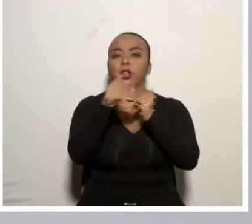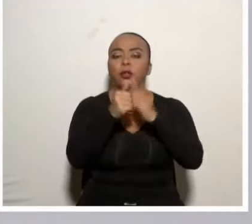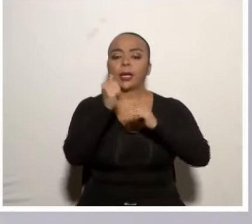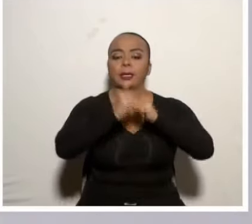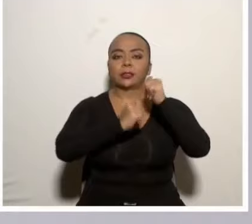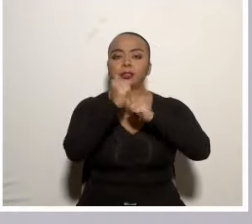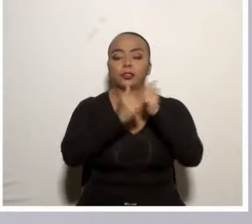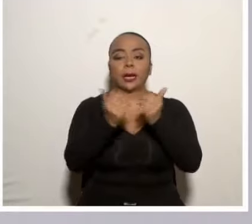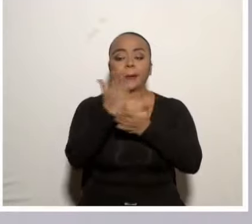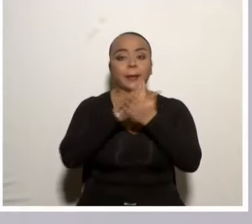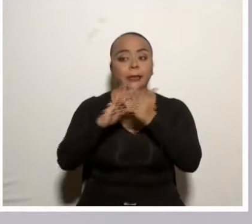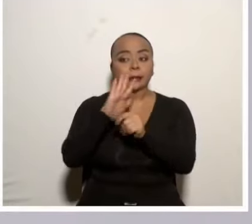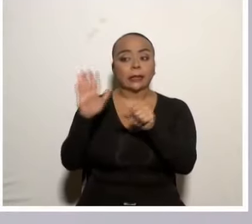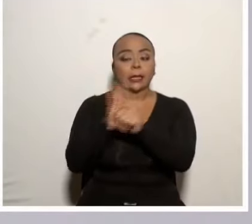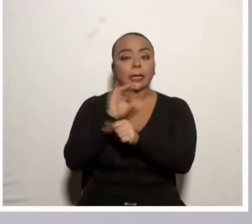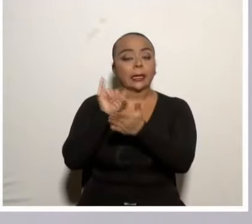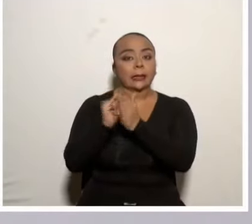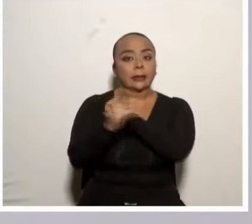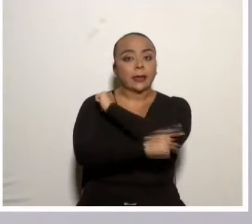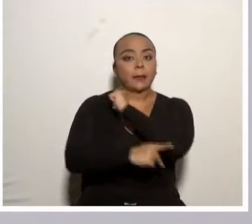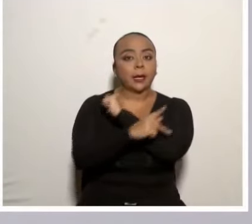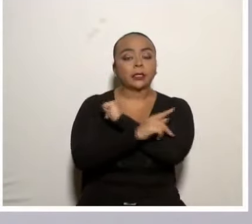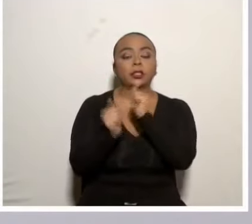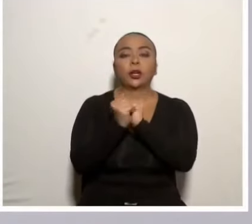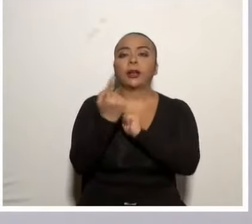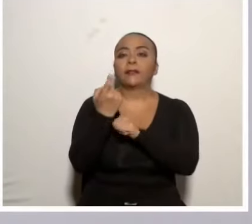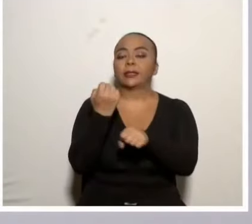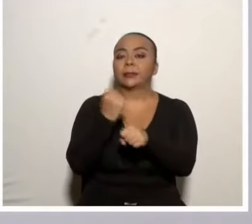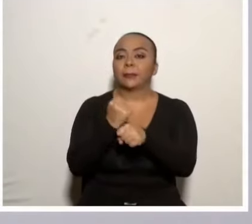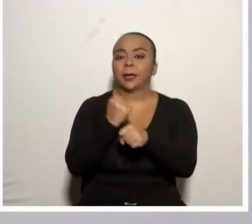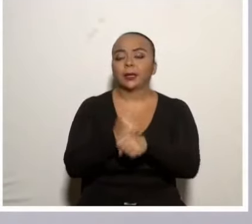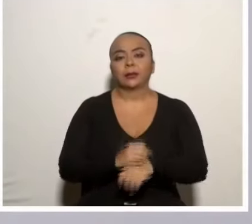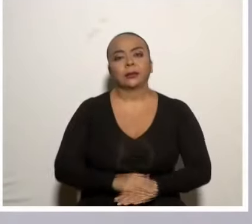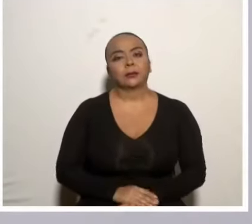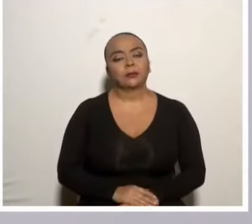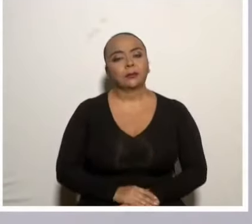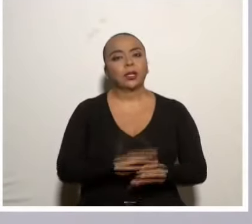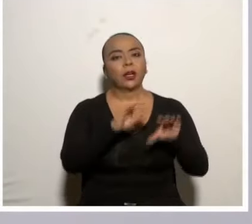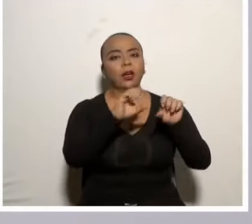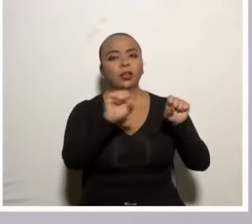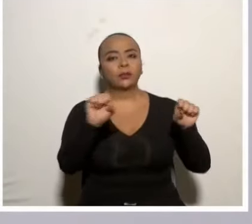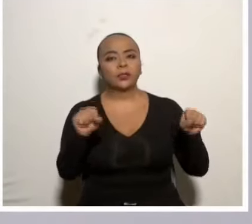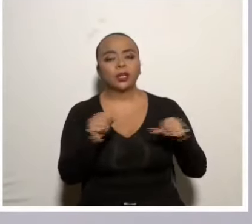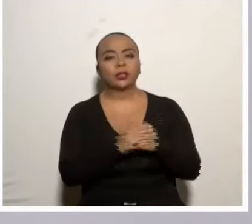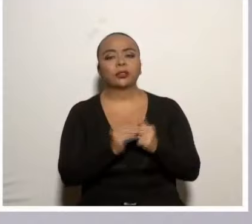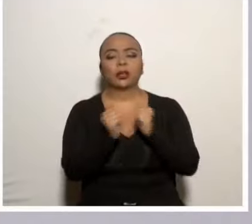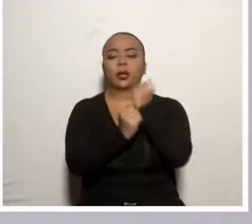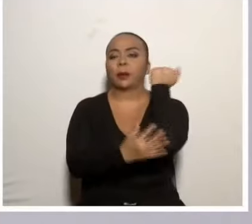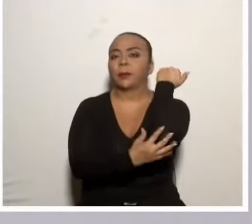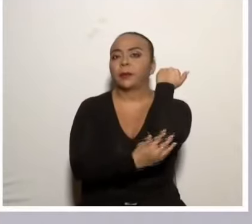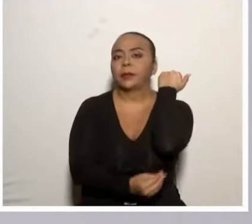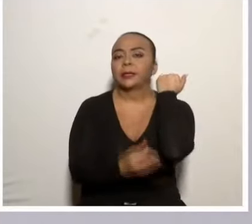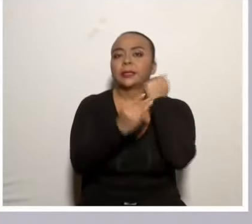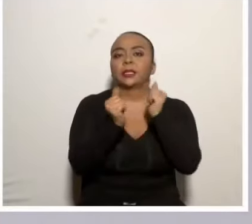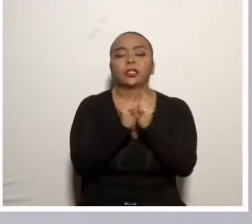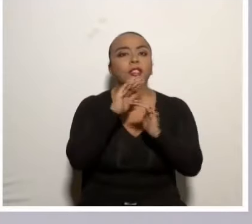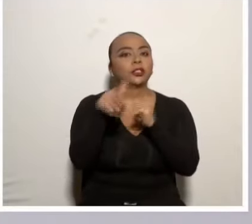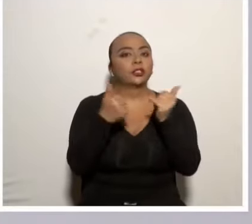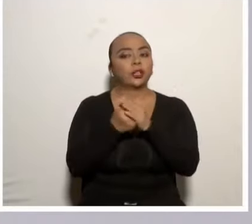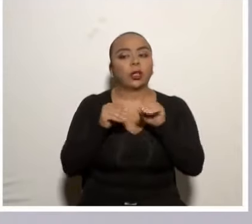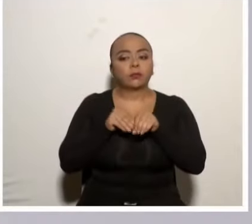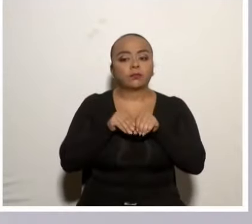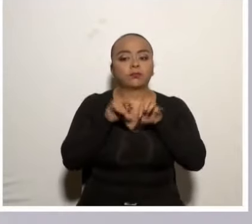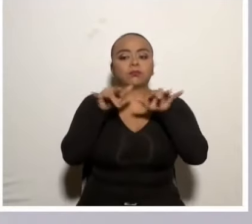la parte integral de este país, con el desempleo, con la corrupción, con la pobreza y con todo lo que